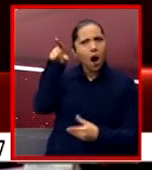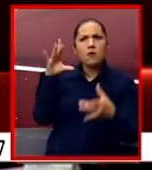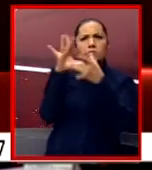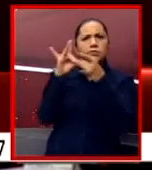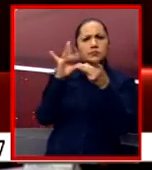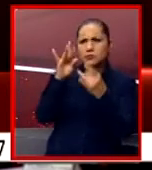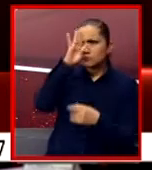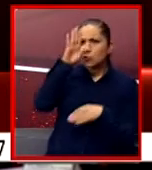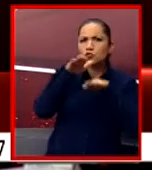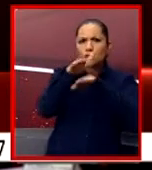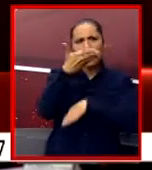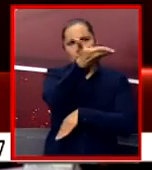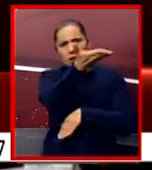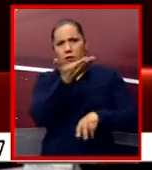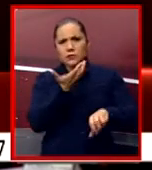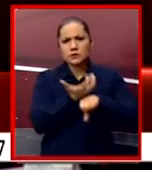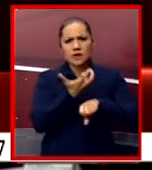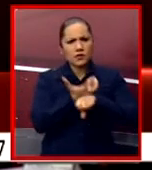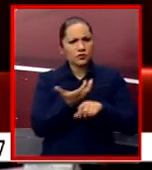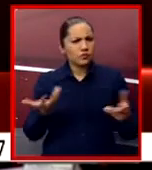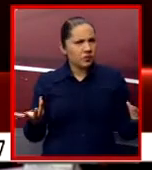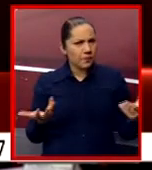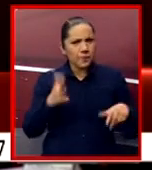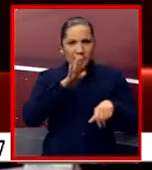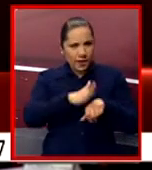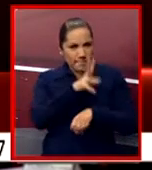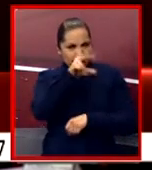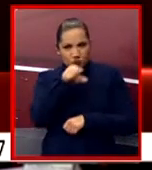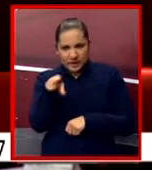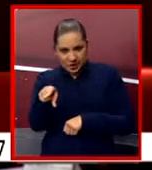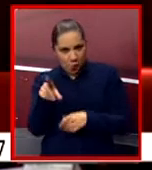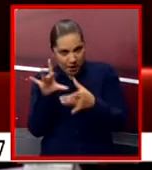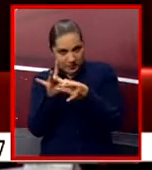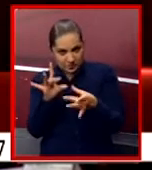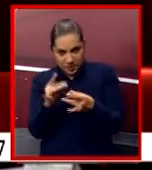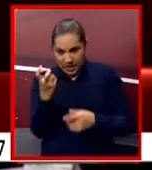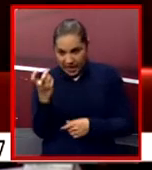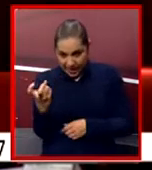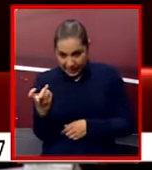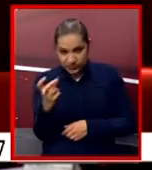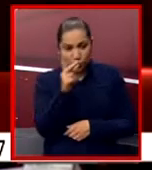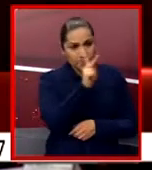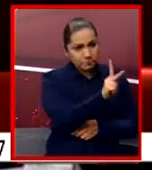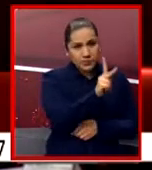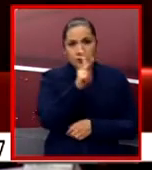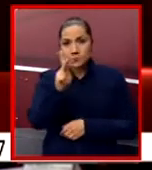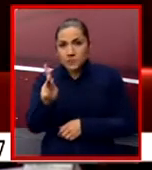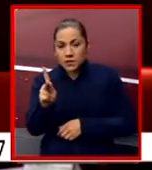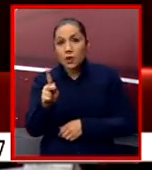Unidos? ¿Por qué no se nos dice lo mismo cuando